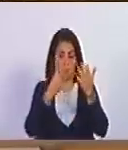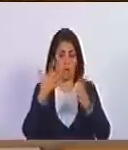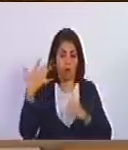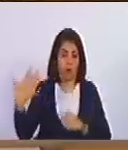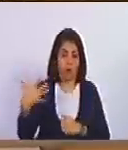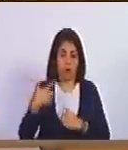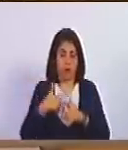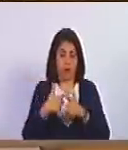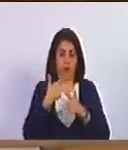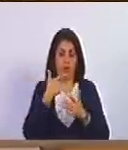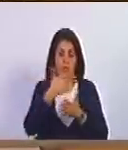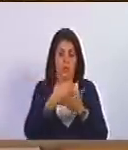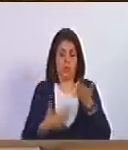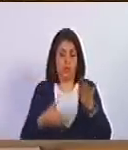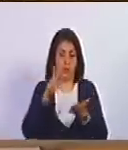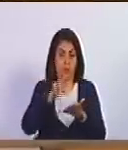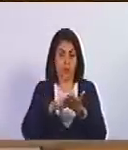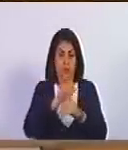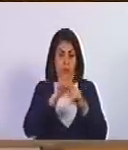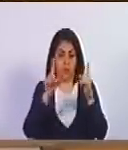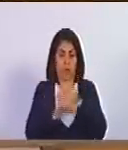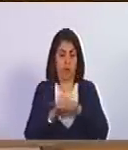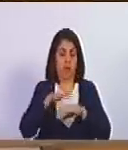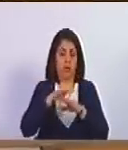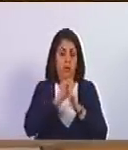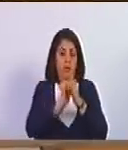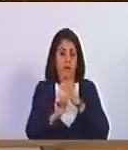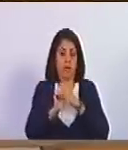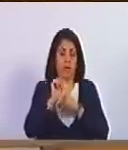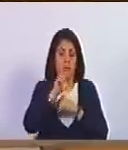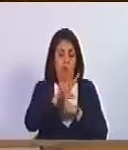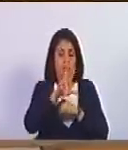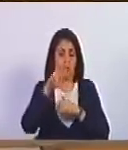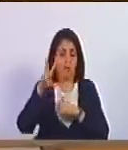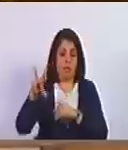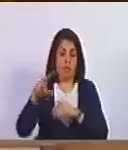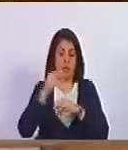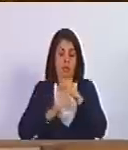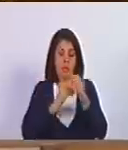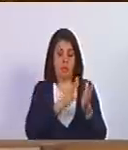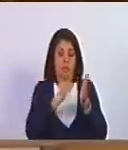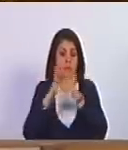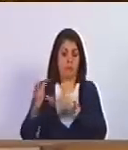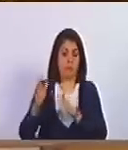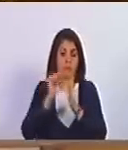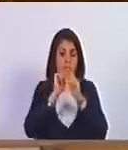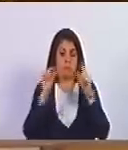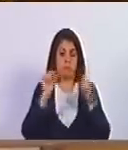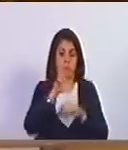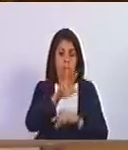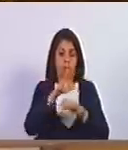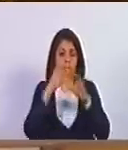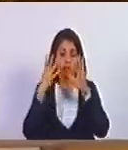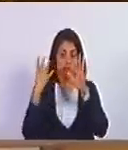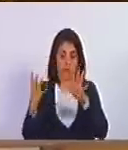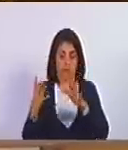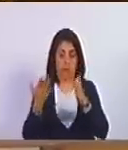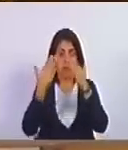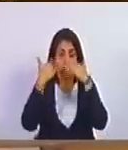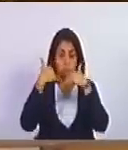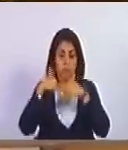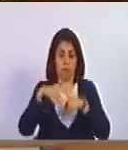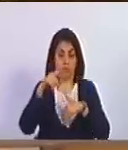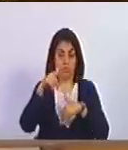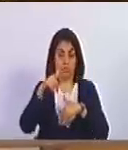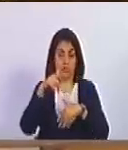85. Se propone aprobar sin modificación el epígrafe del artículo 38, que pasa a ser el epígrafe del artículo 39,